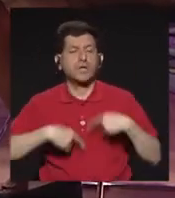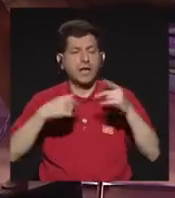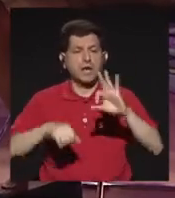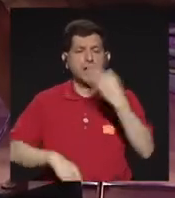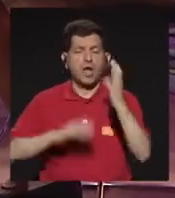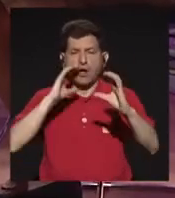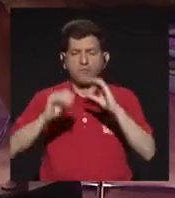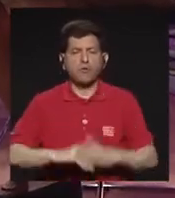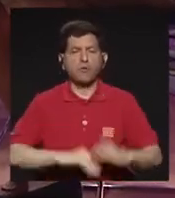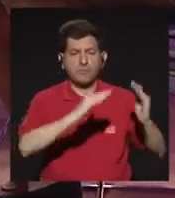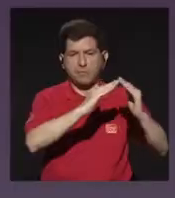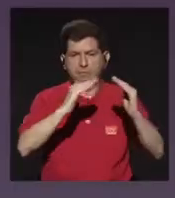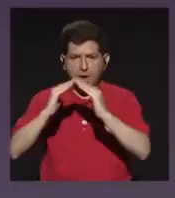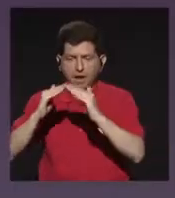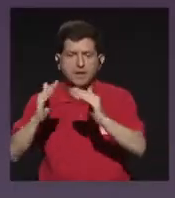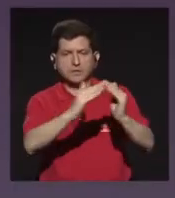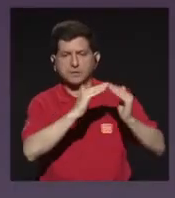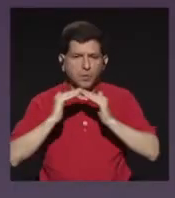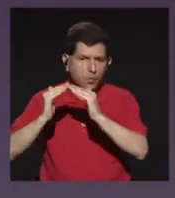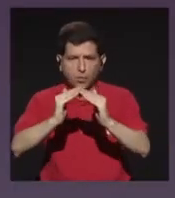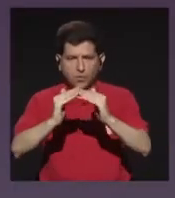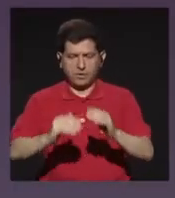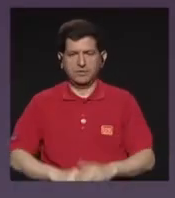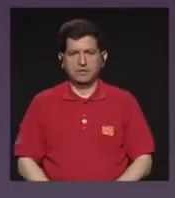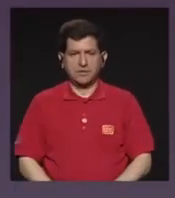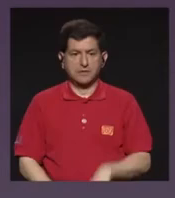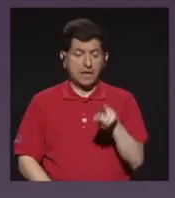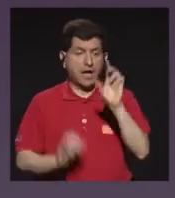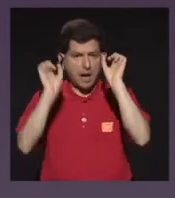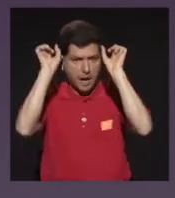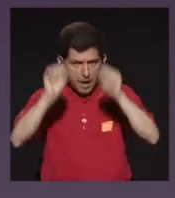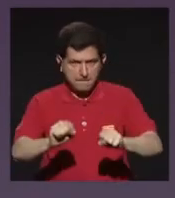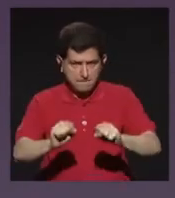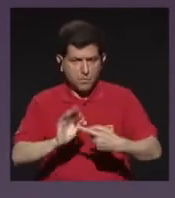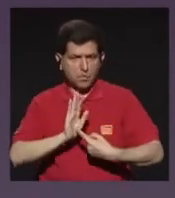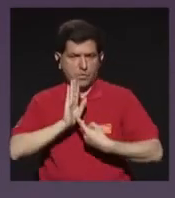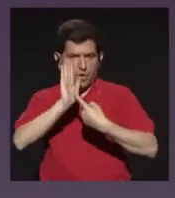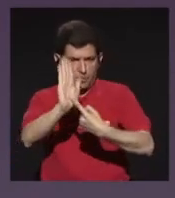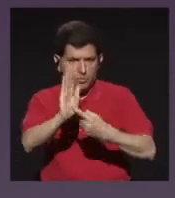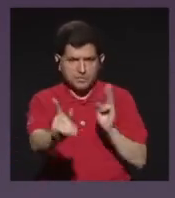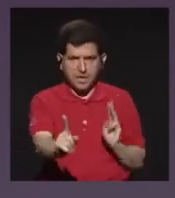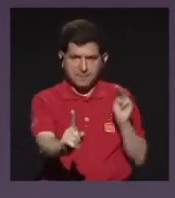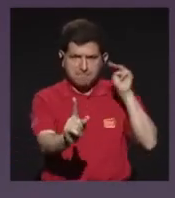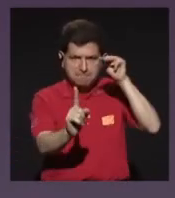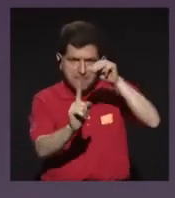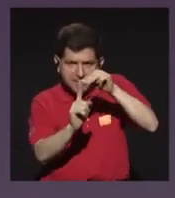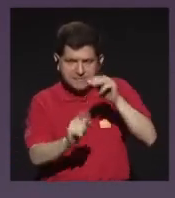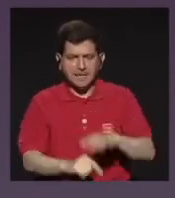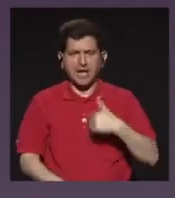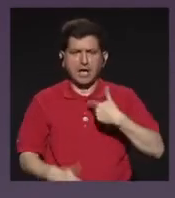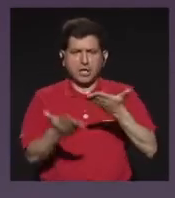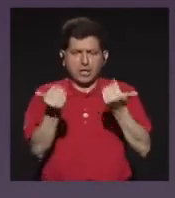de ir a las casas, de ir a las comunidades, de ir a dar nuestro mensaje de por qué